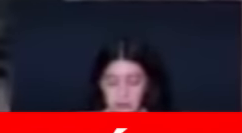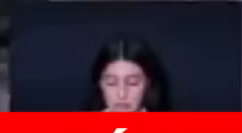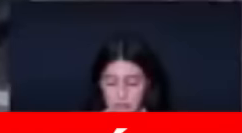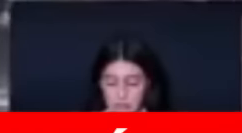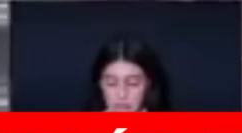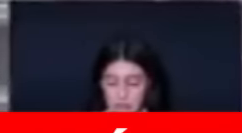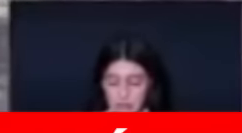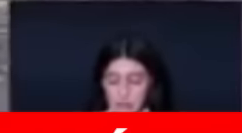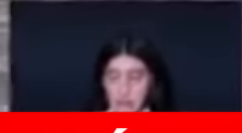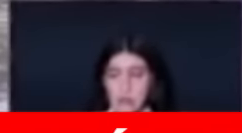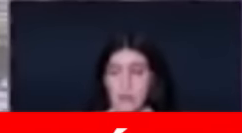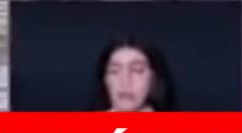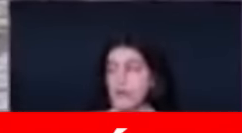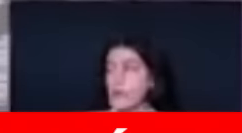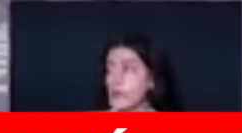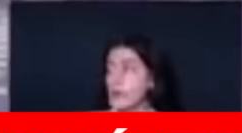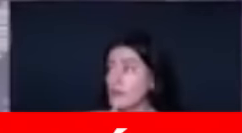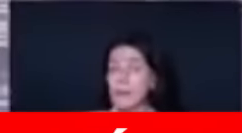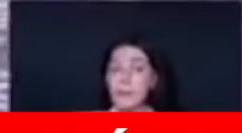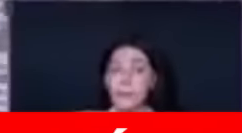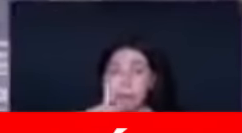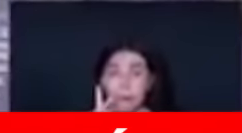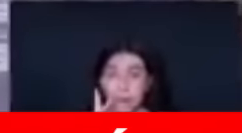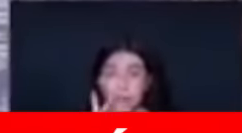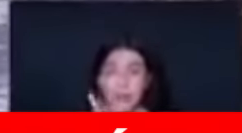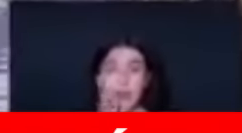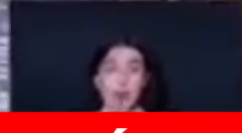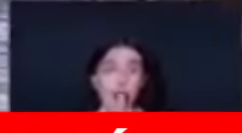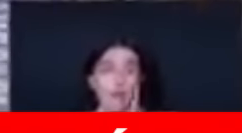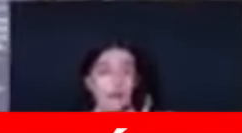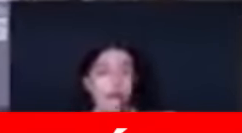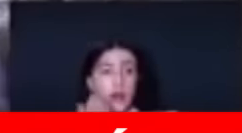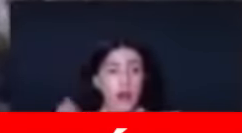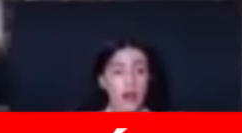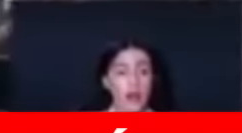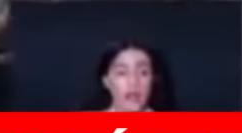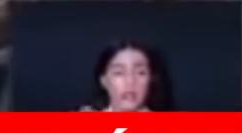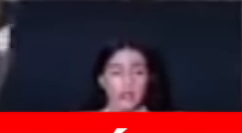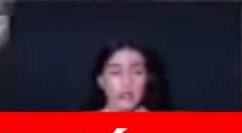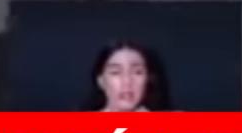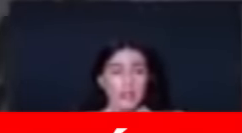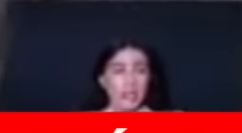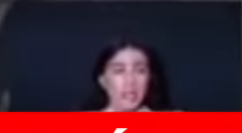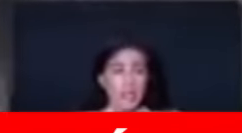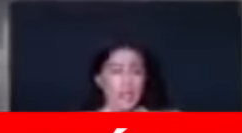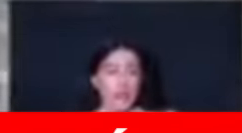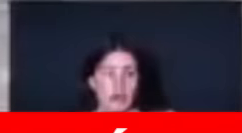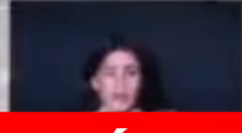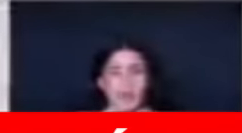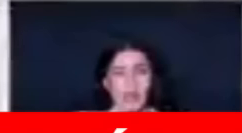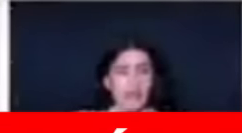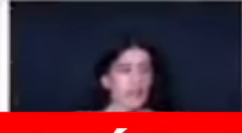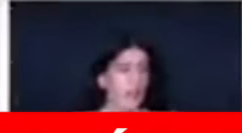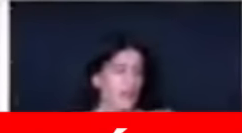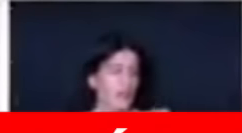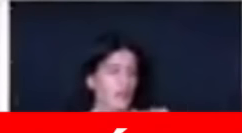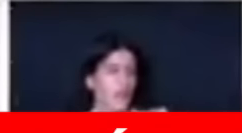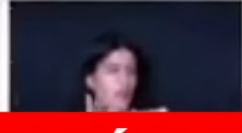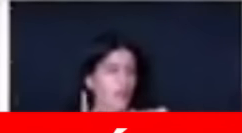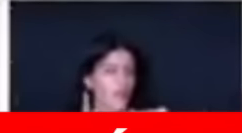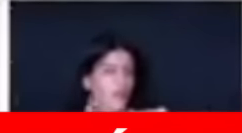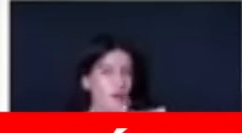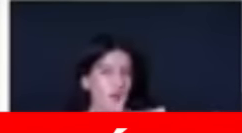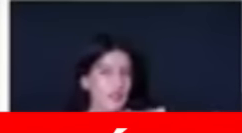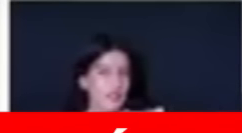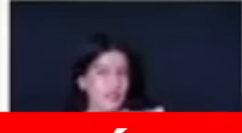Pero no es la falsa soberanía esa la que los narcopolíticos pretenden